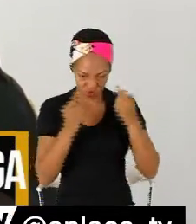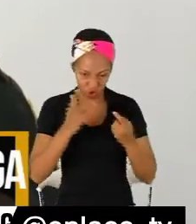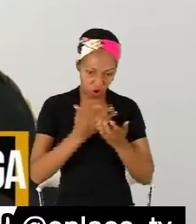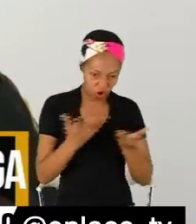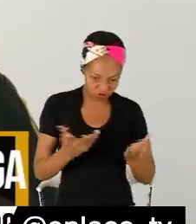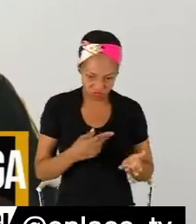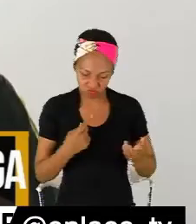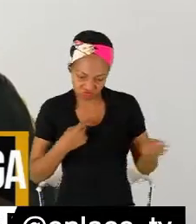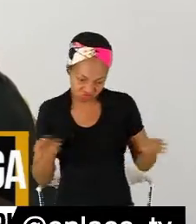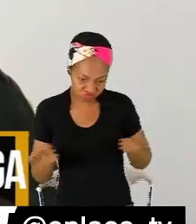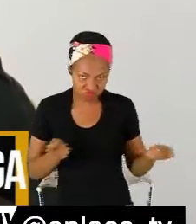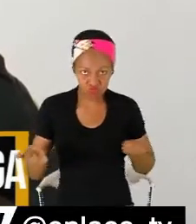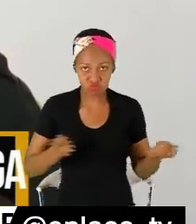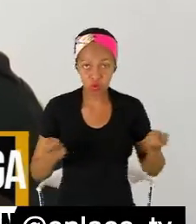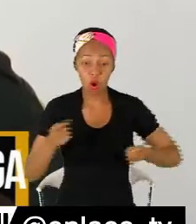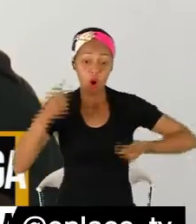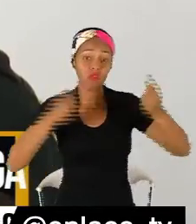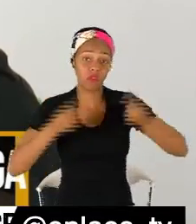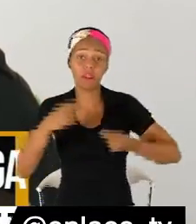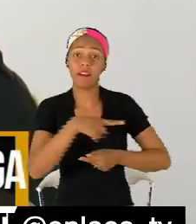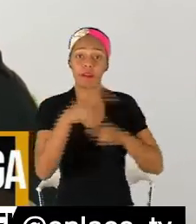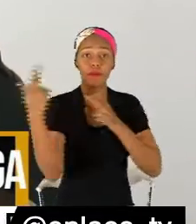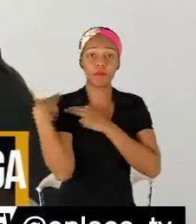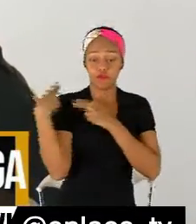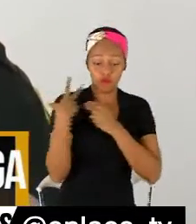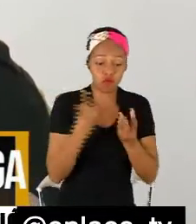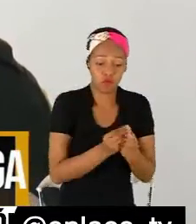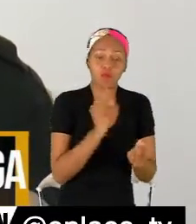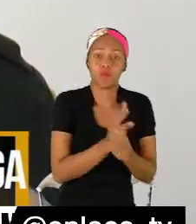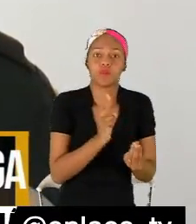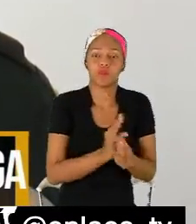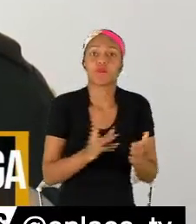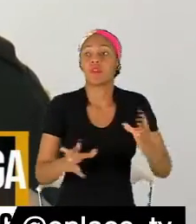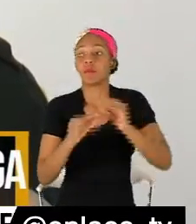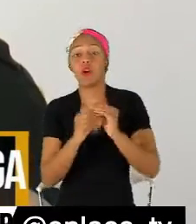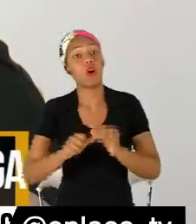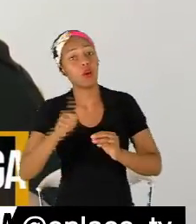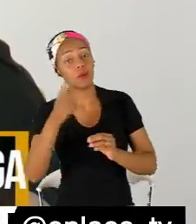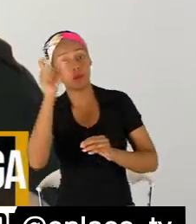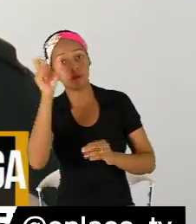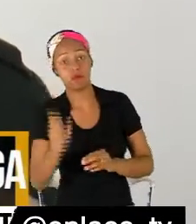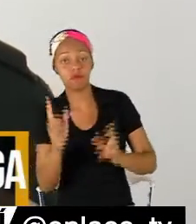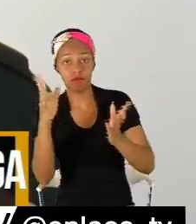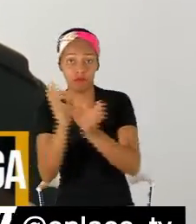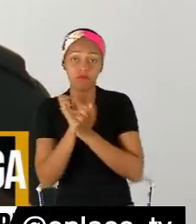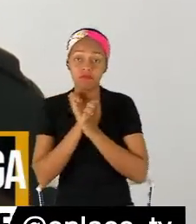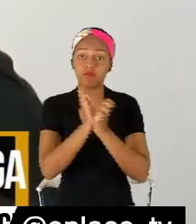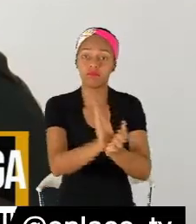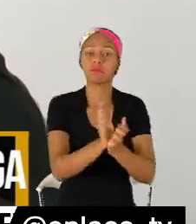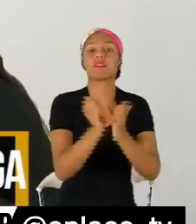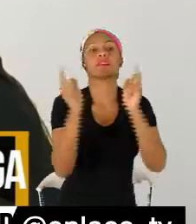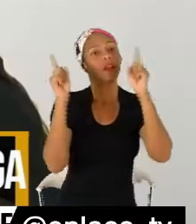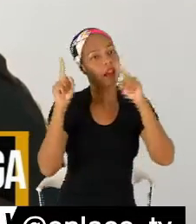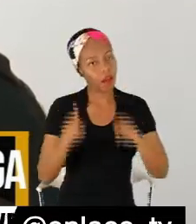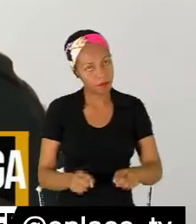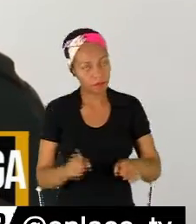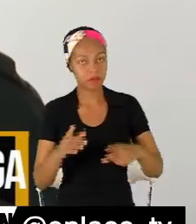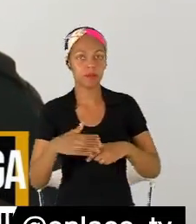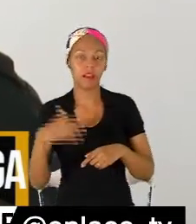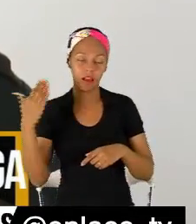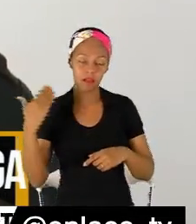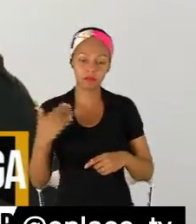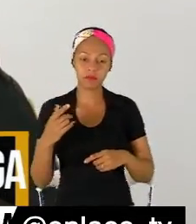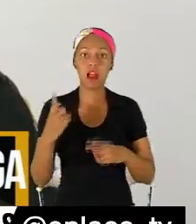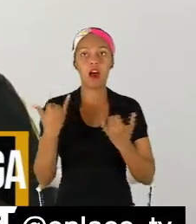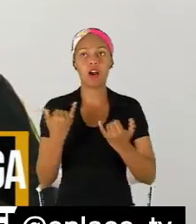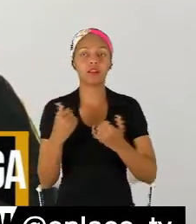Asimismo, tenía al mando a alias Pajas, quien ya fue capturado anteriormente y está en estos momentos con medida de